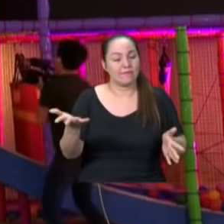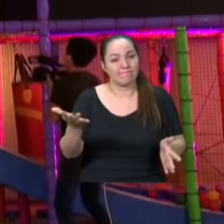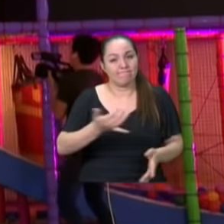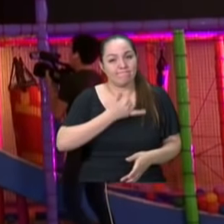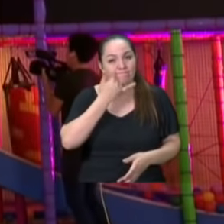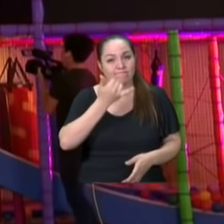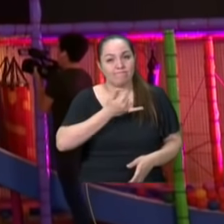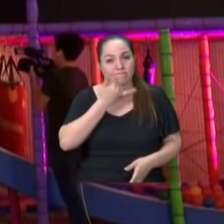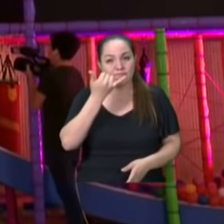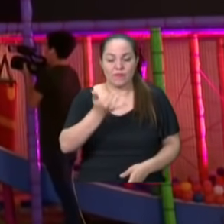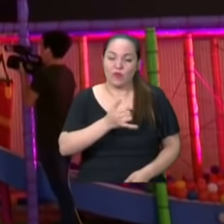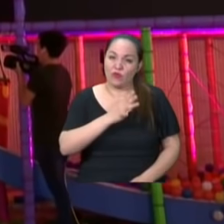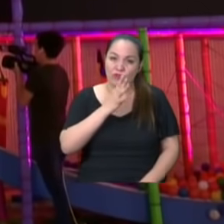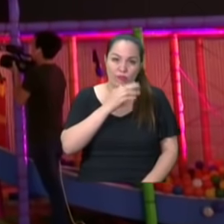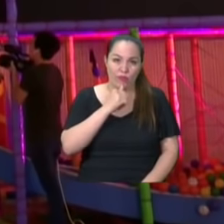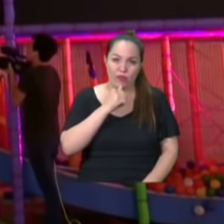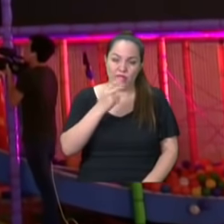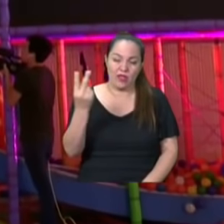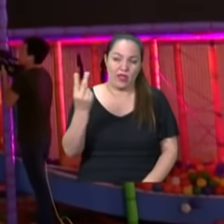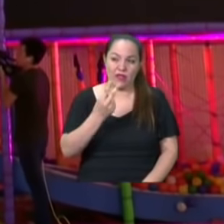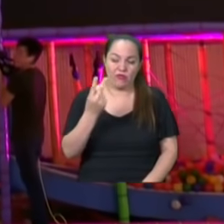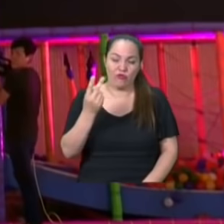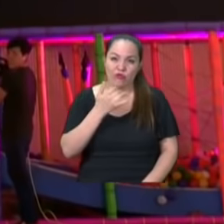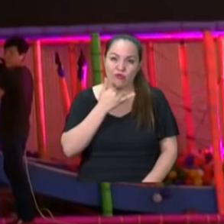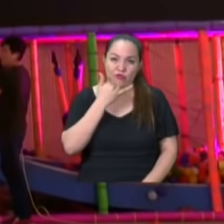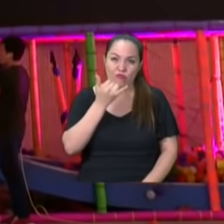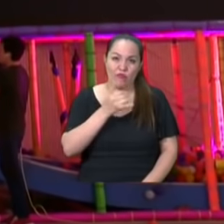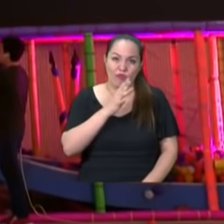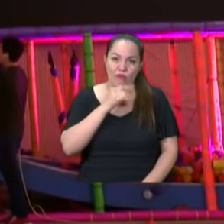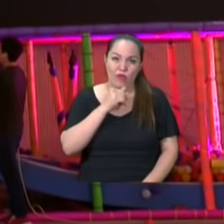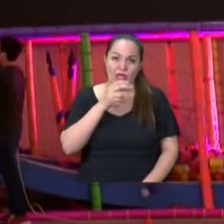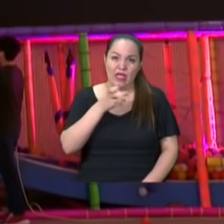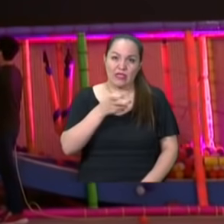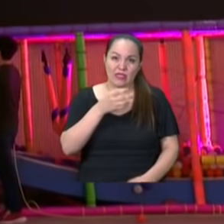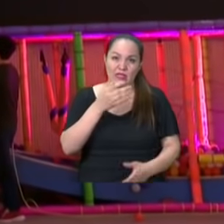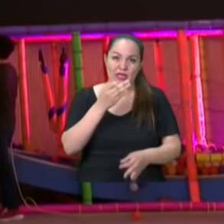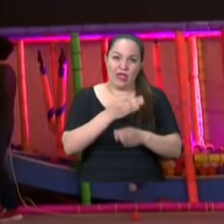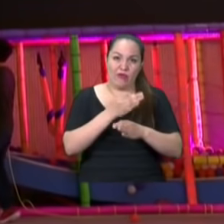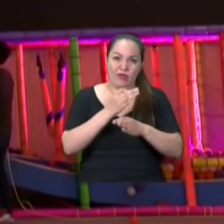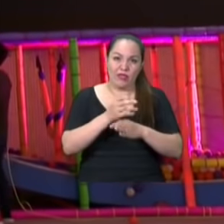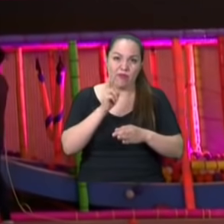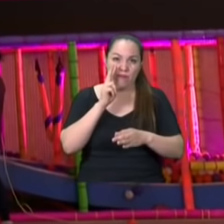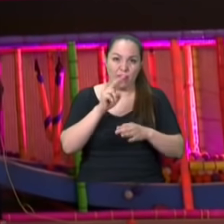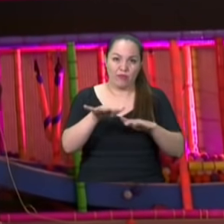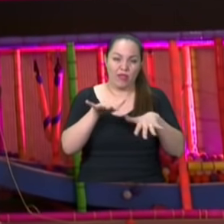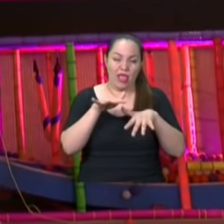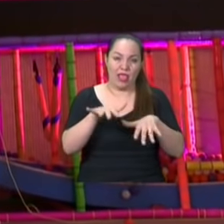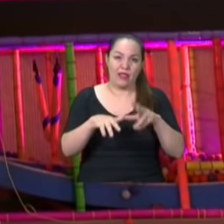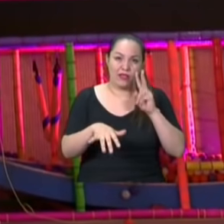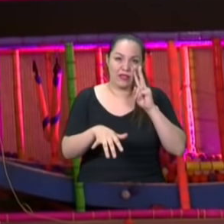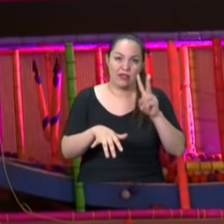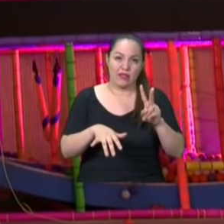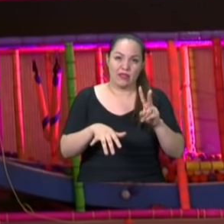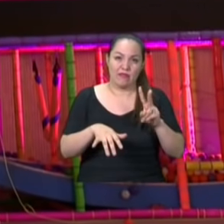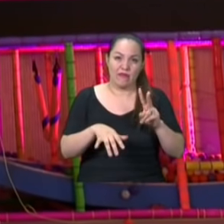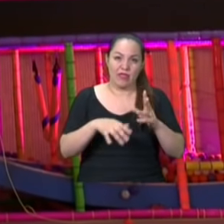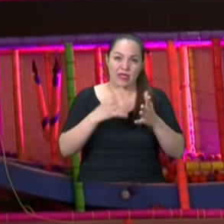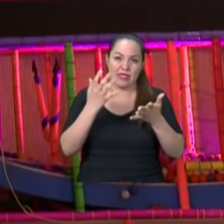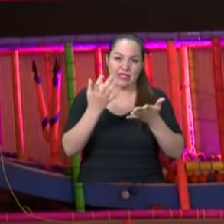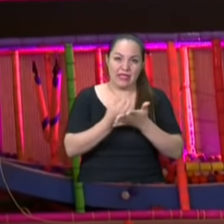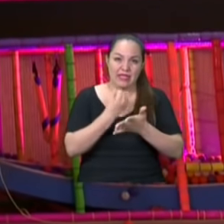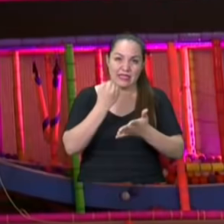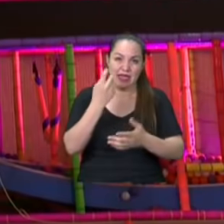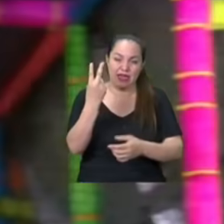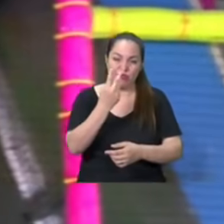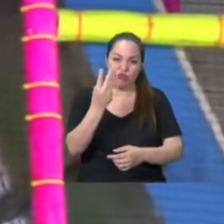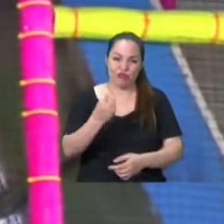los dos juntos? No sabemos, mi querido Julio César Chávez. ¡Oh! Pues era algo sospechoso porque, pues mira, los andan muy pegados. ¿Quién sabe qué traían